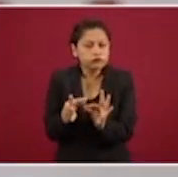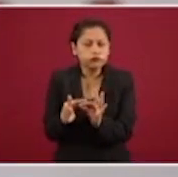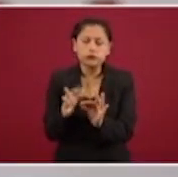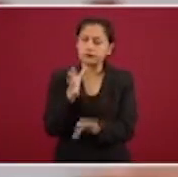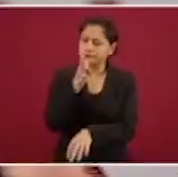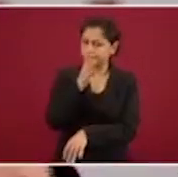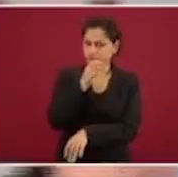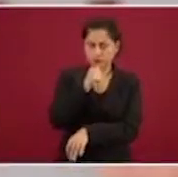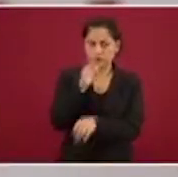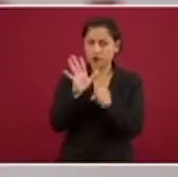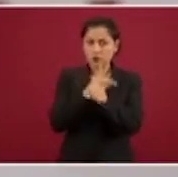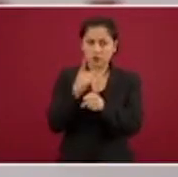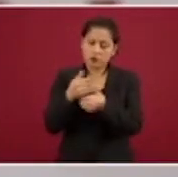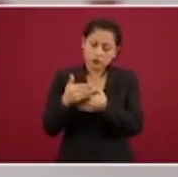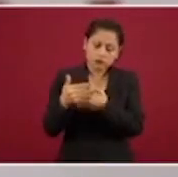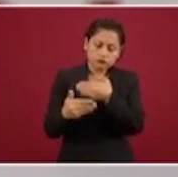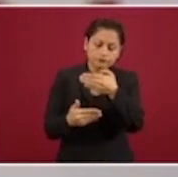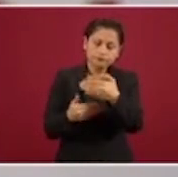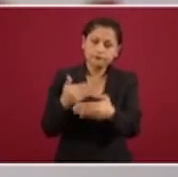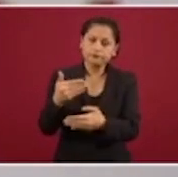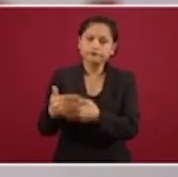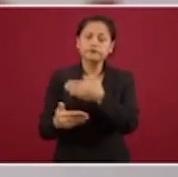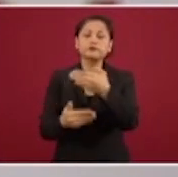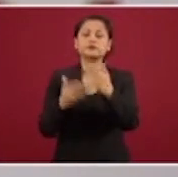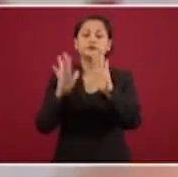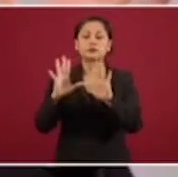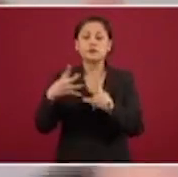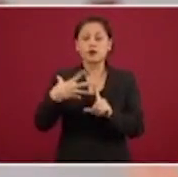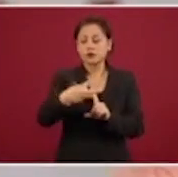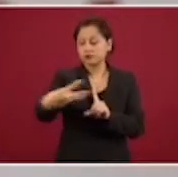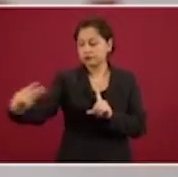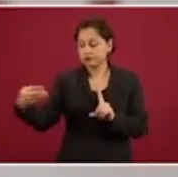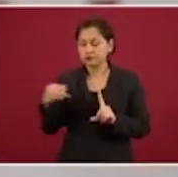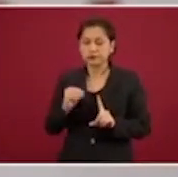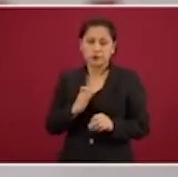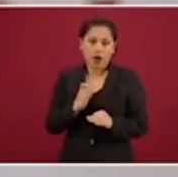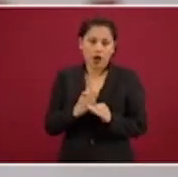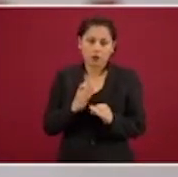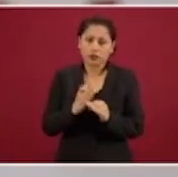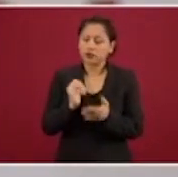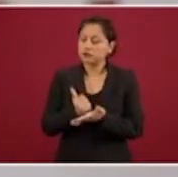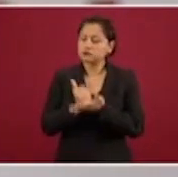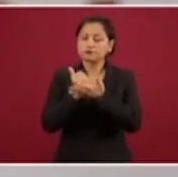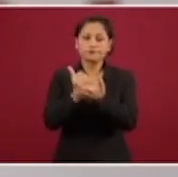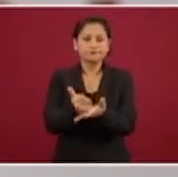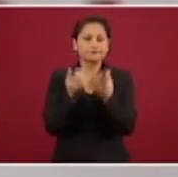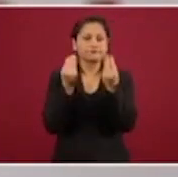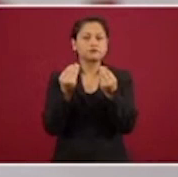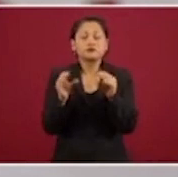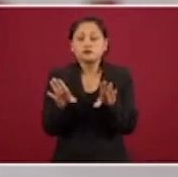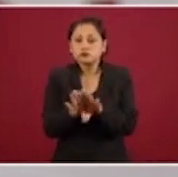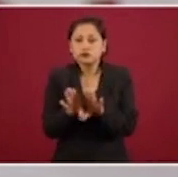estas acciones de mitigación comunitaria, que consisten en que nos quedemos en casa, pero como ya enfatiza el presidente,